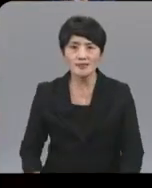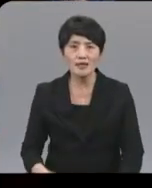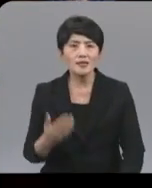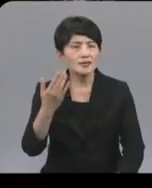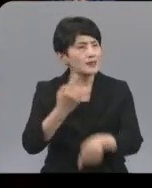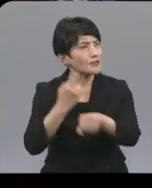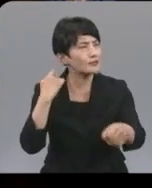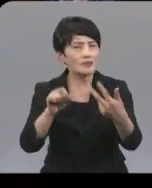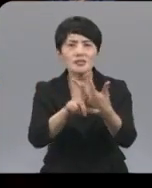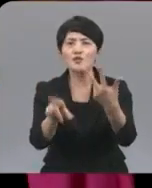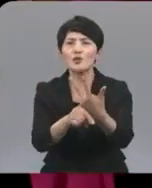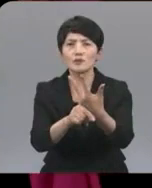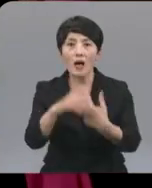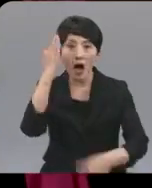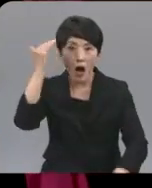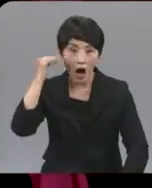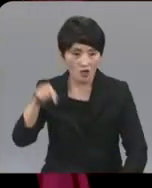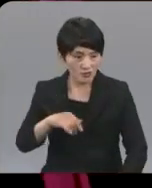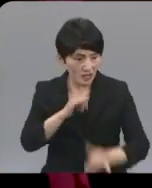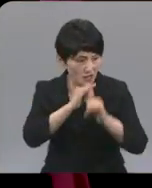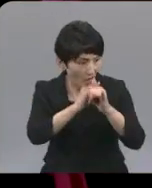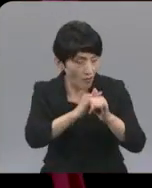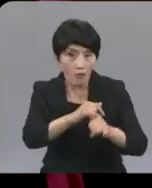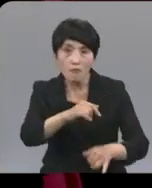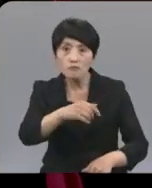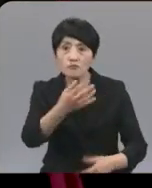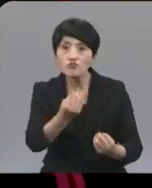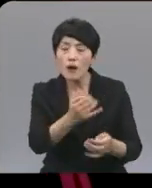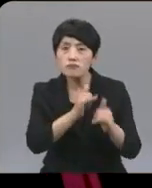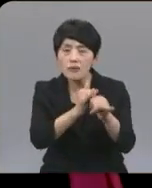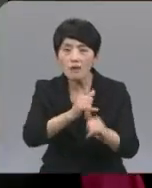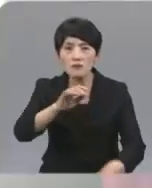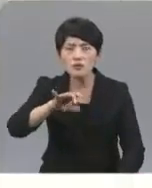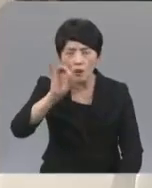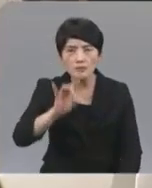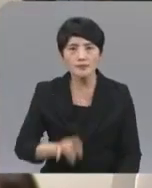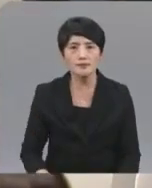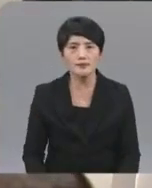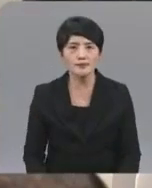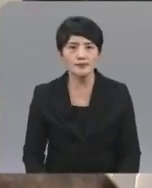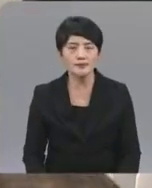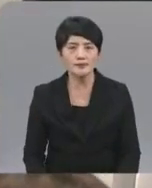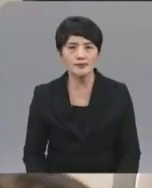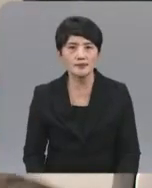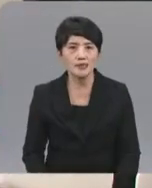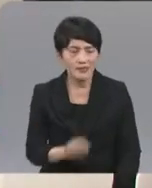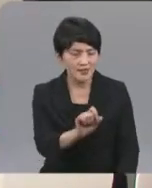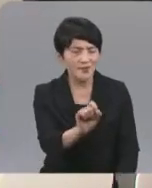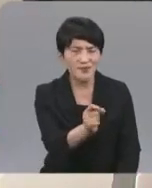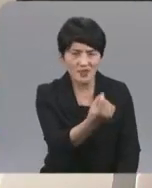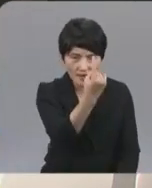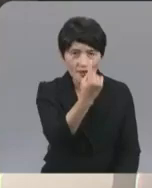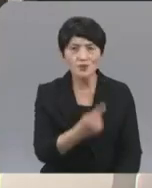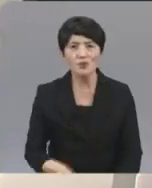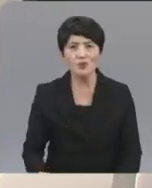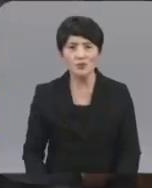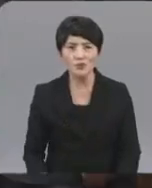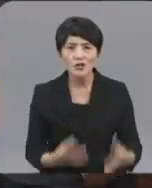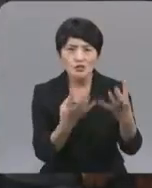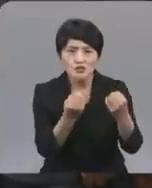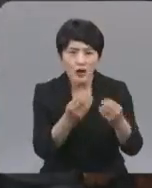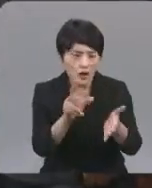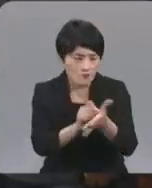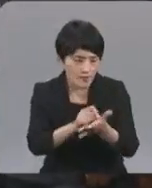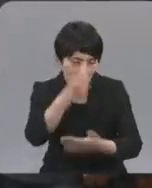comúnmente considerado como el Nobel de las Matemáticas nace con el objetivo de apoyar a los futuros matemáticos para que obtengan más premios